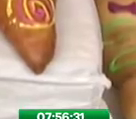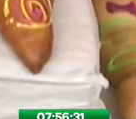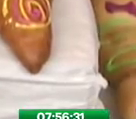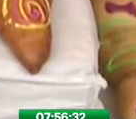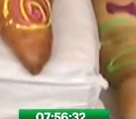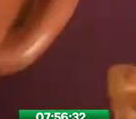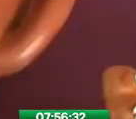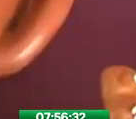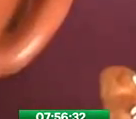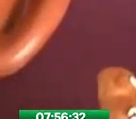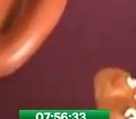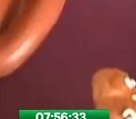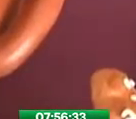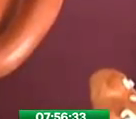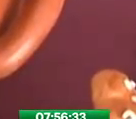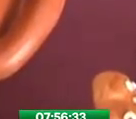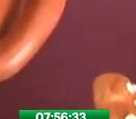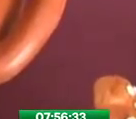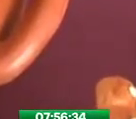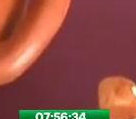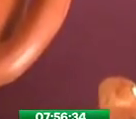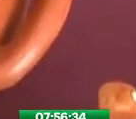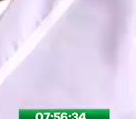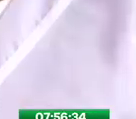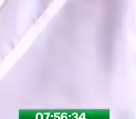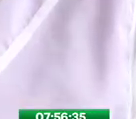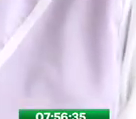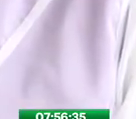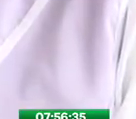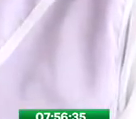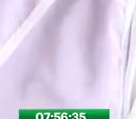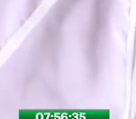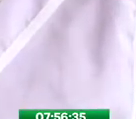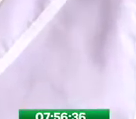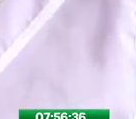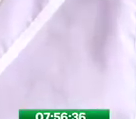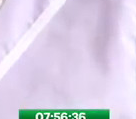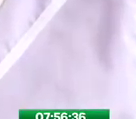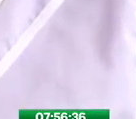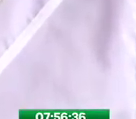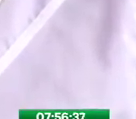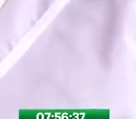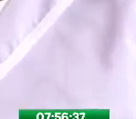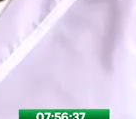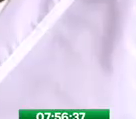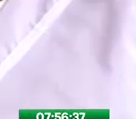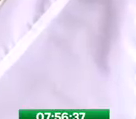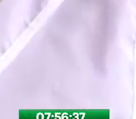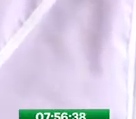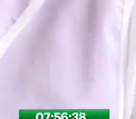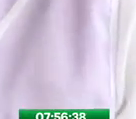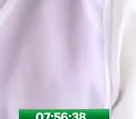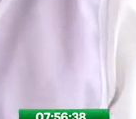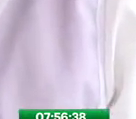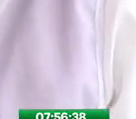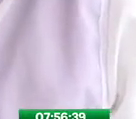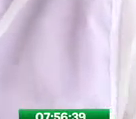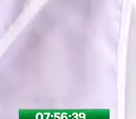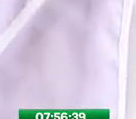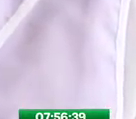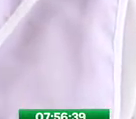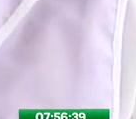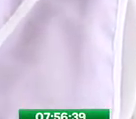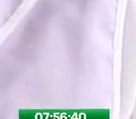con un toque secreto característico de cada centro de comercio. Aparte de hacerlo con mucho amor, paciencia y porque me